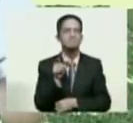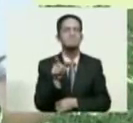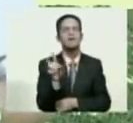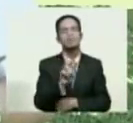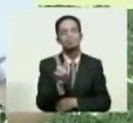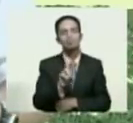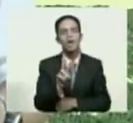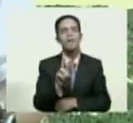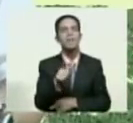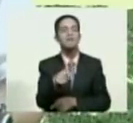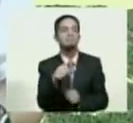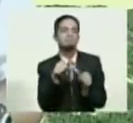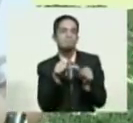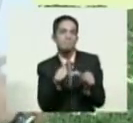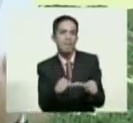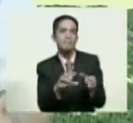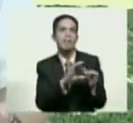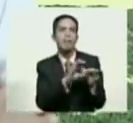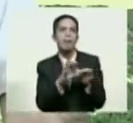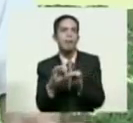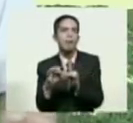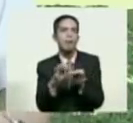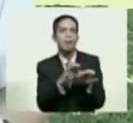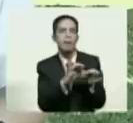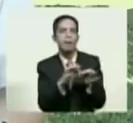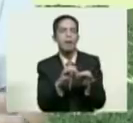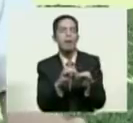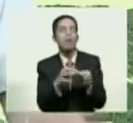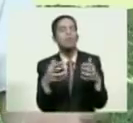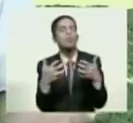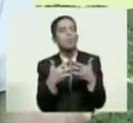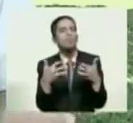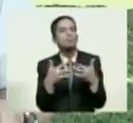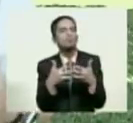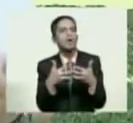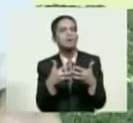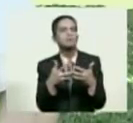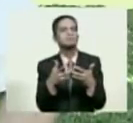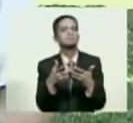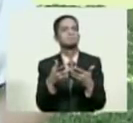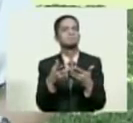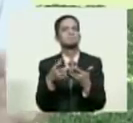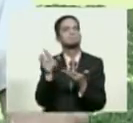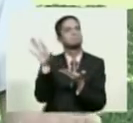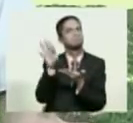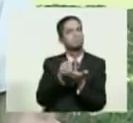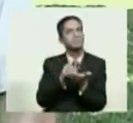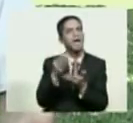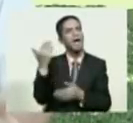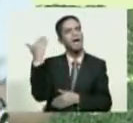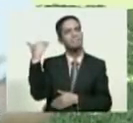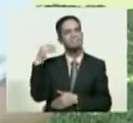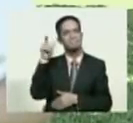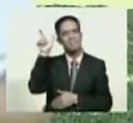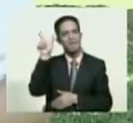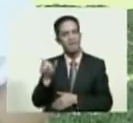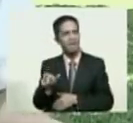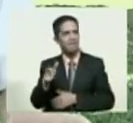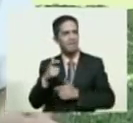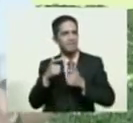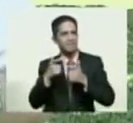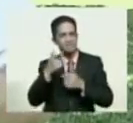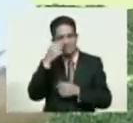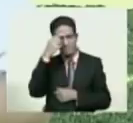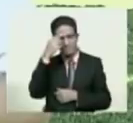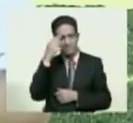relación a lo que es mantener esa lucha de manera unida, siguiendo el camino que ya allanó en un momento el comandante Fidel Castro